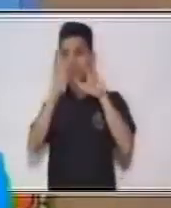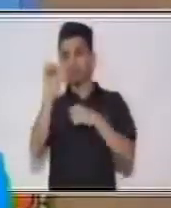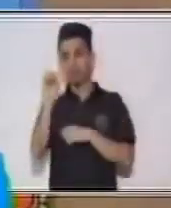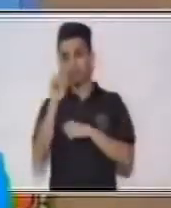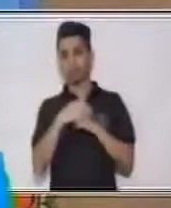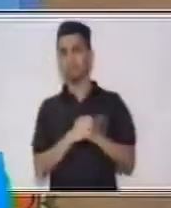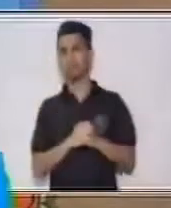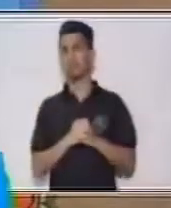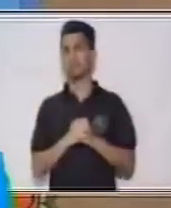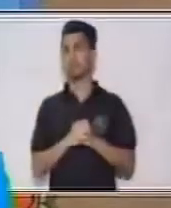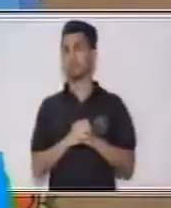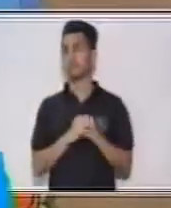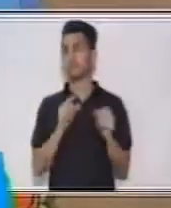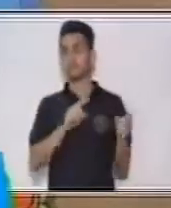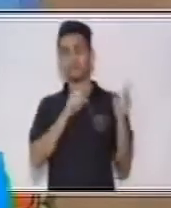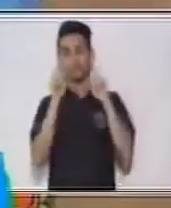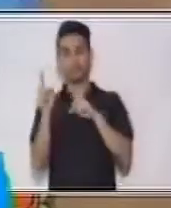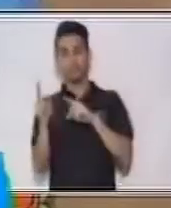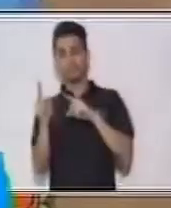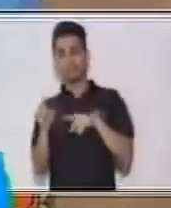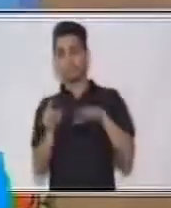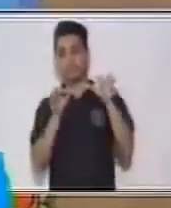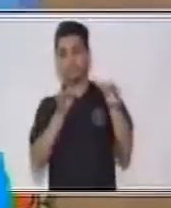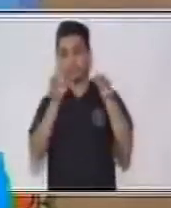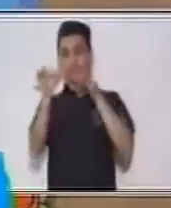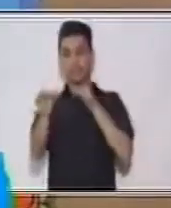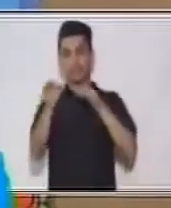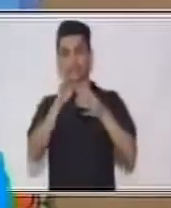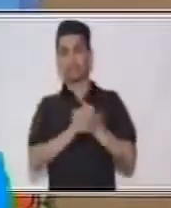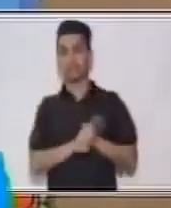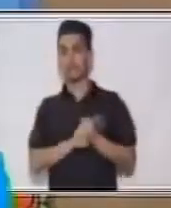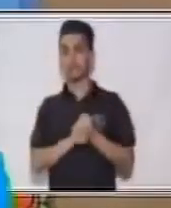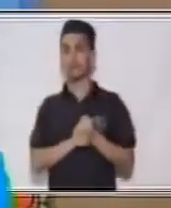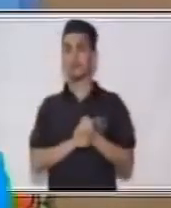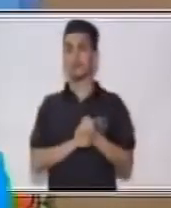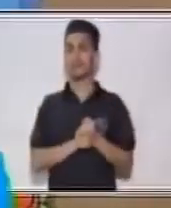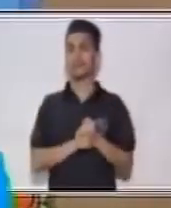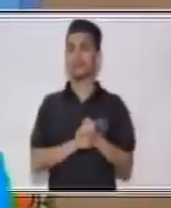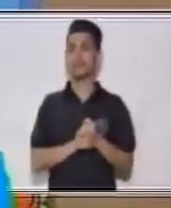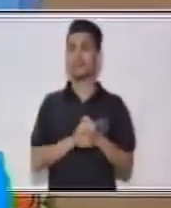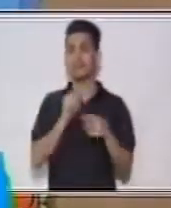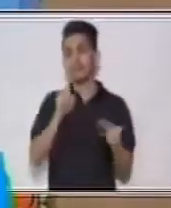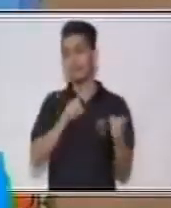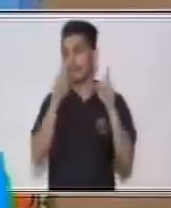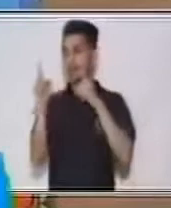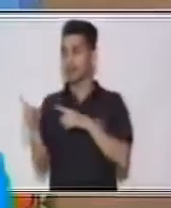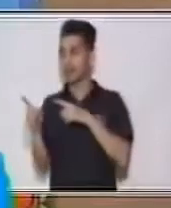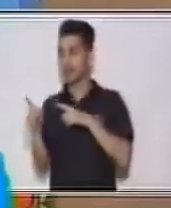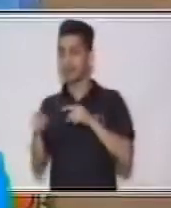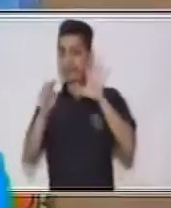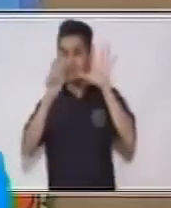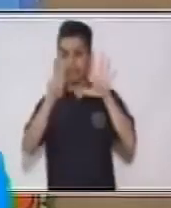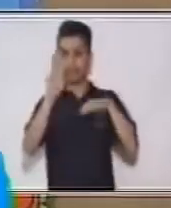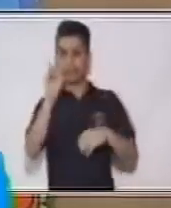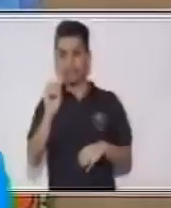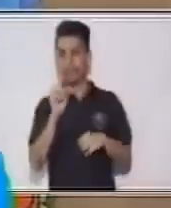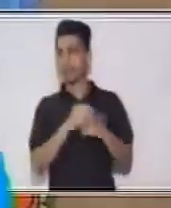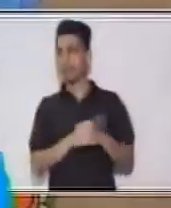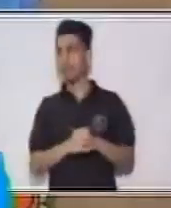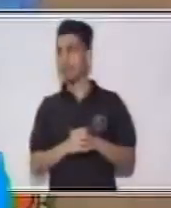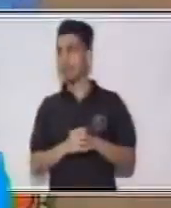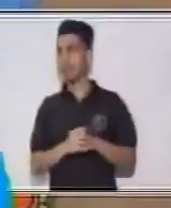80 80 menos 5 75 75 menos 5